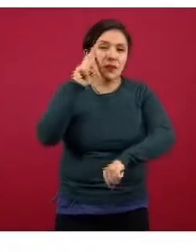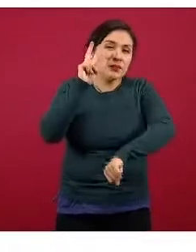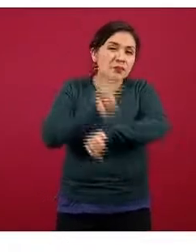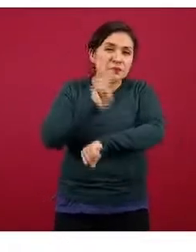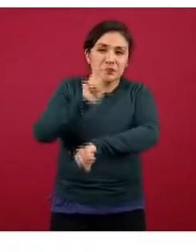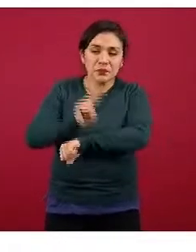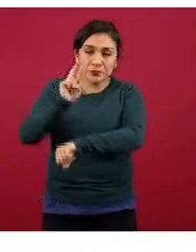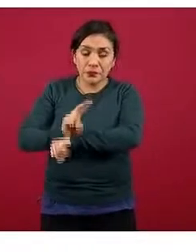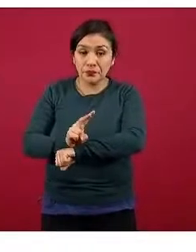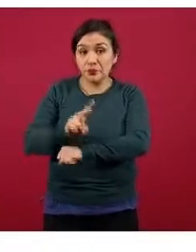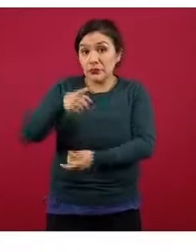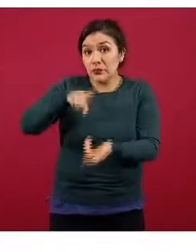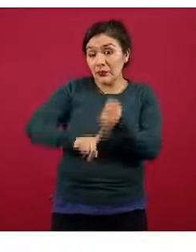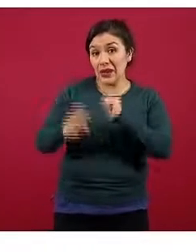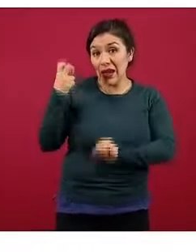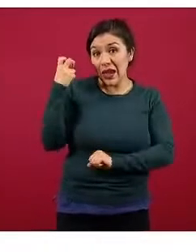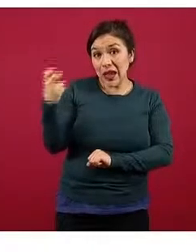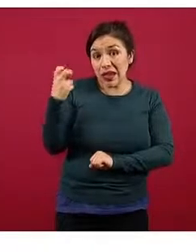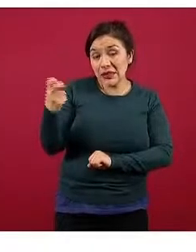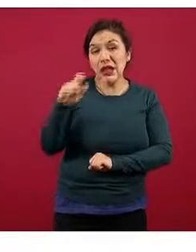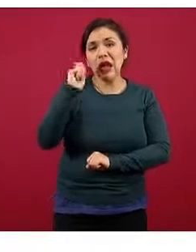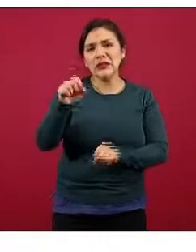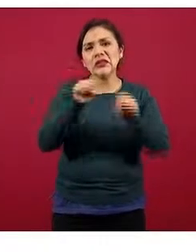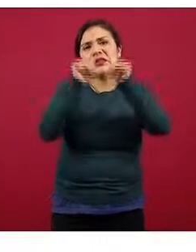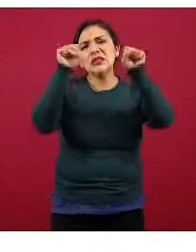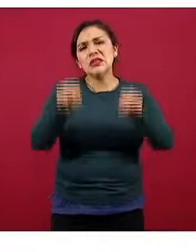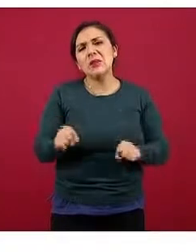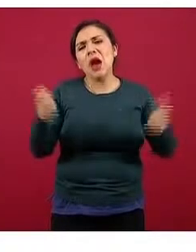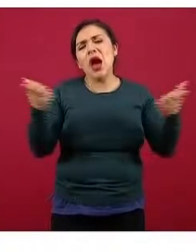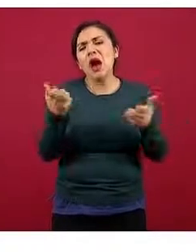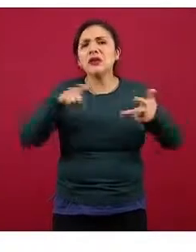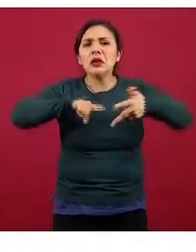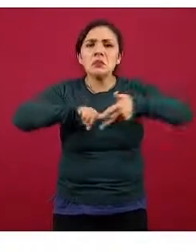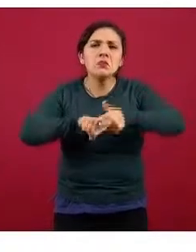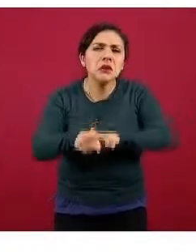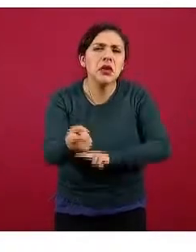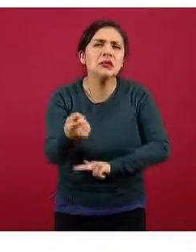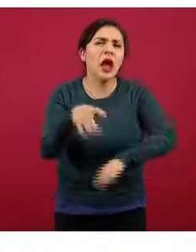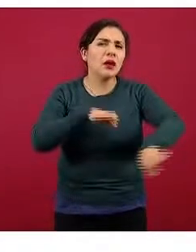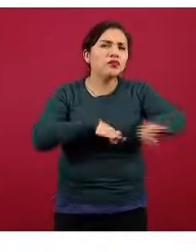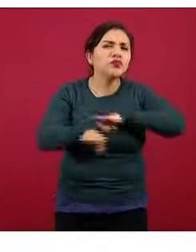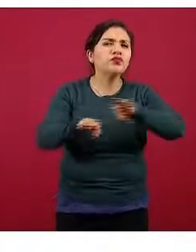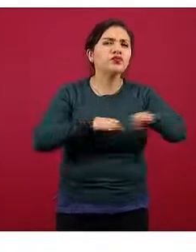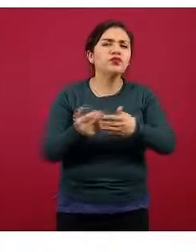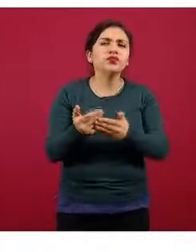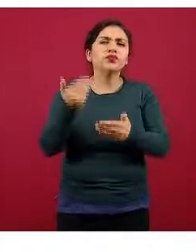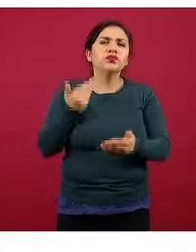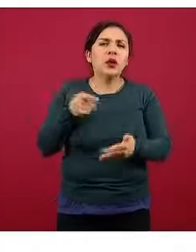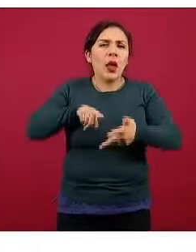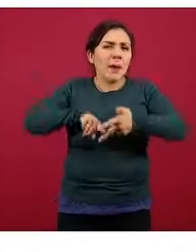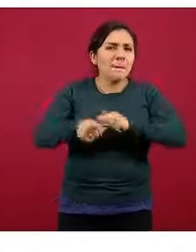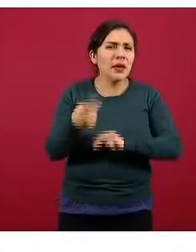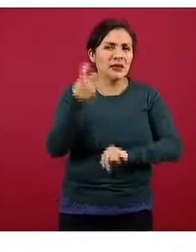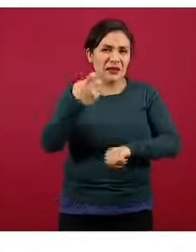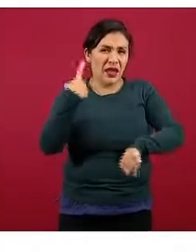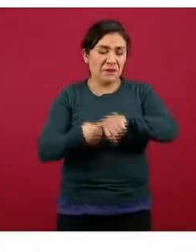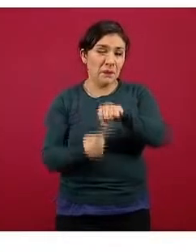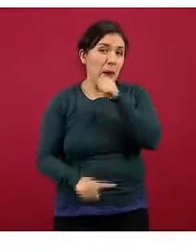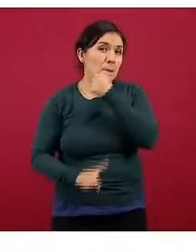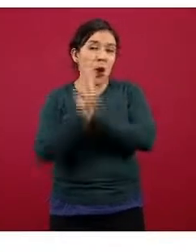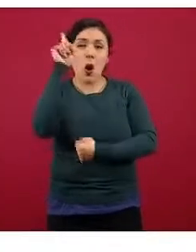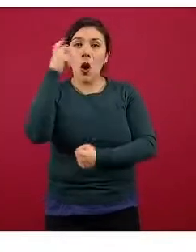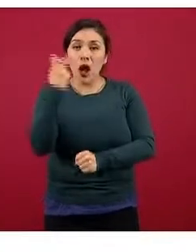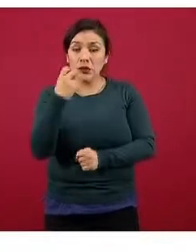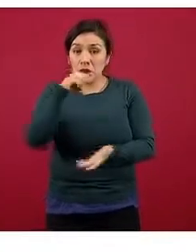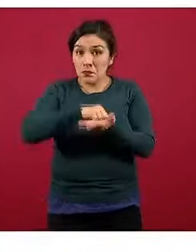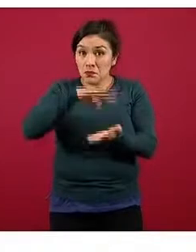vigilancia. Este es un sistema que se inició durante o al inicio de la pandemia, no es como